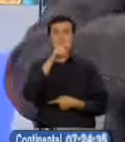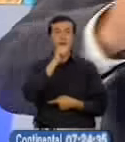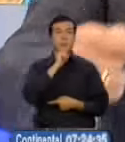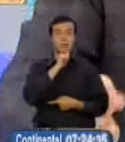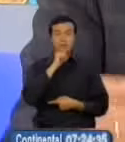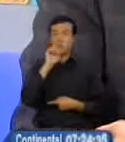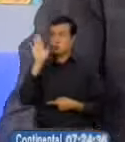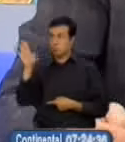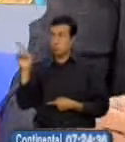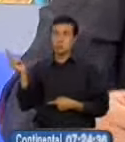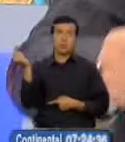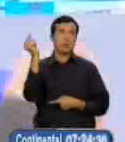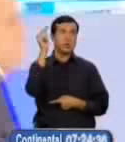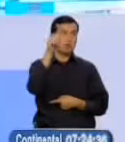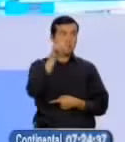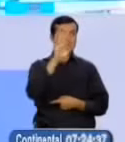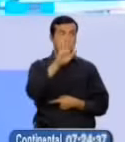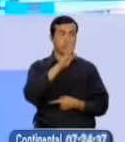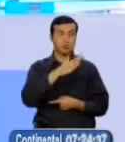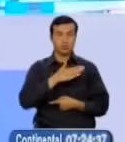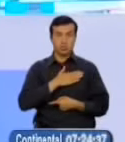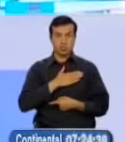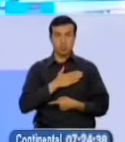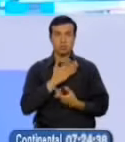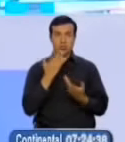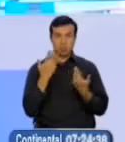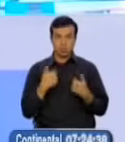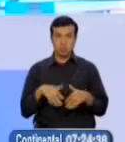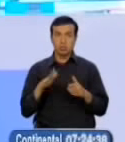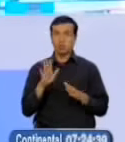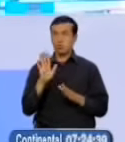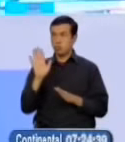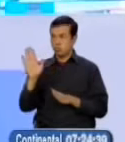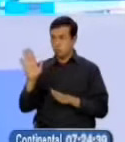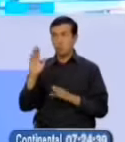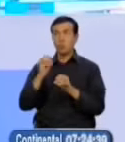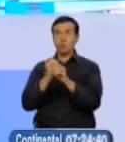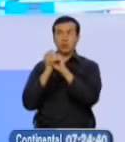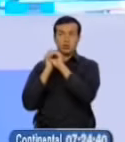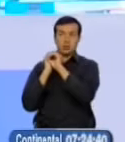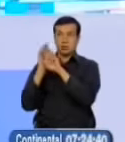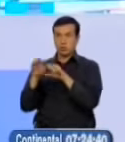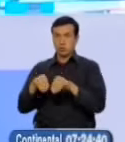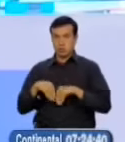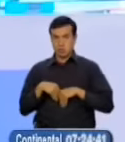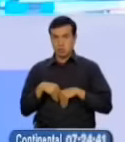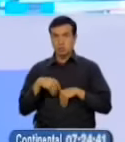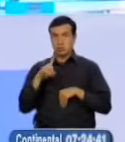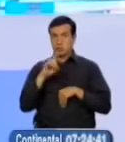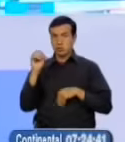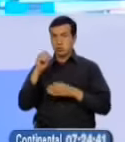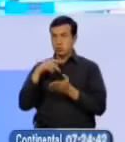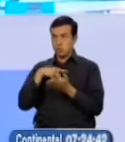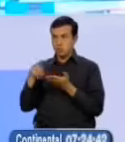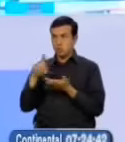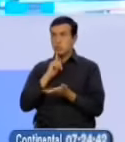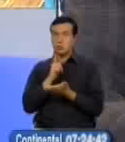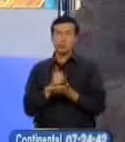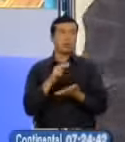la Seguridad Social la que me está derivando. Él paga el 100%. Por tanto, está asumiendo una obligación. Paga el 100%. Correcto. No es